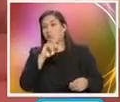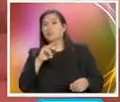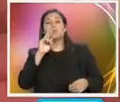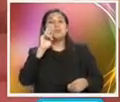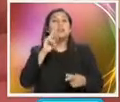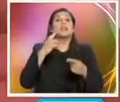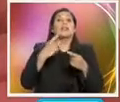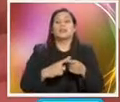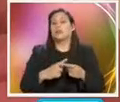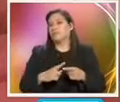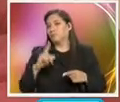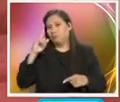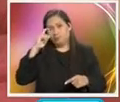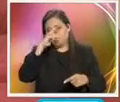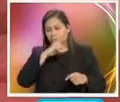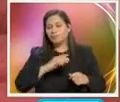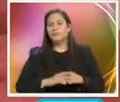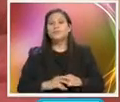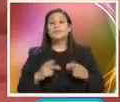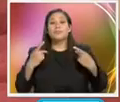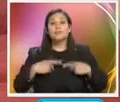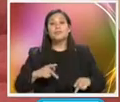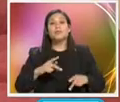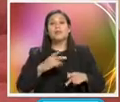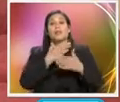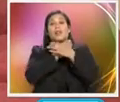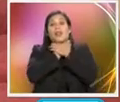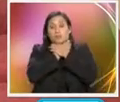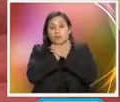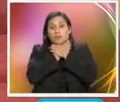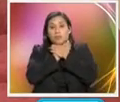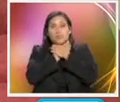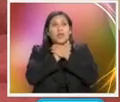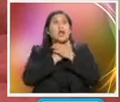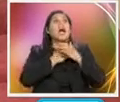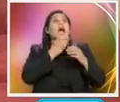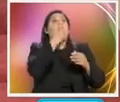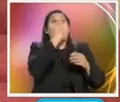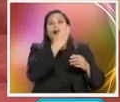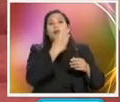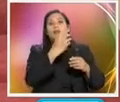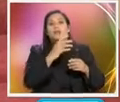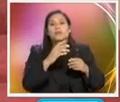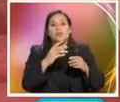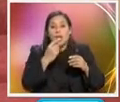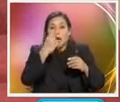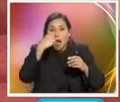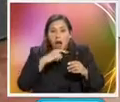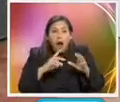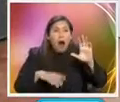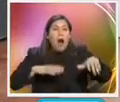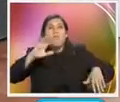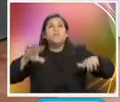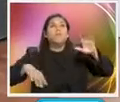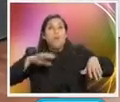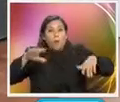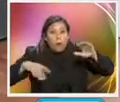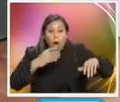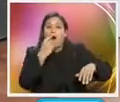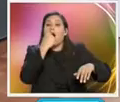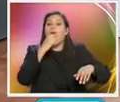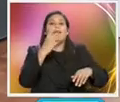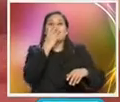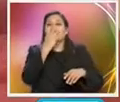bien atentos. Normalmente las personas que se están ahogando les cuesta trabajo gritar y pedir ayuda porque están tragando agua. Entonces, si vemos